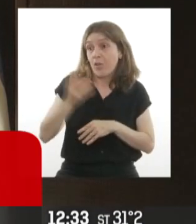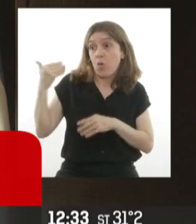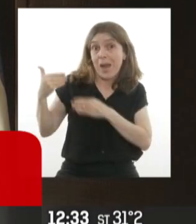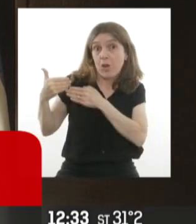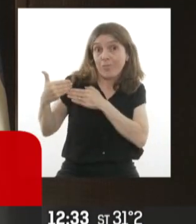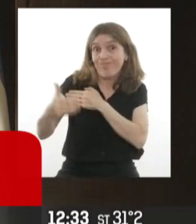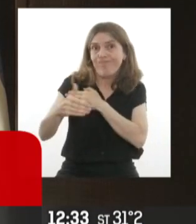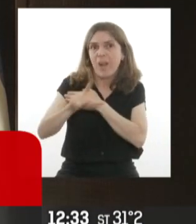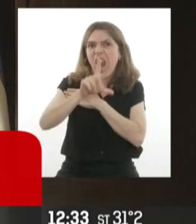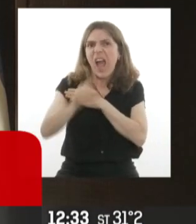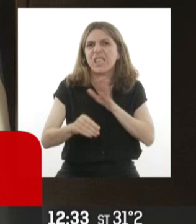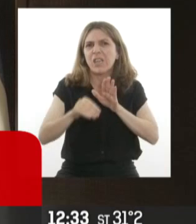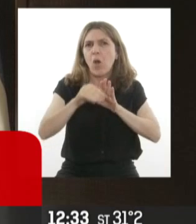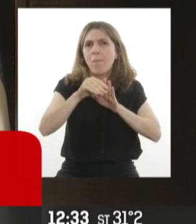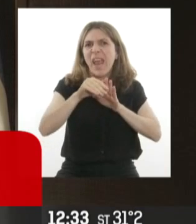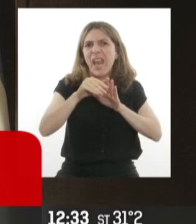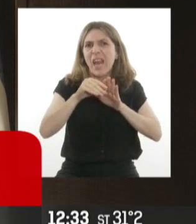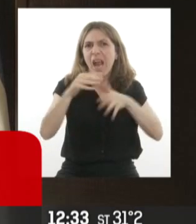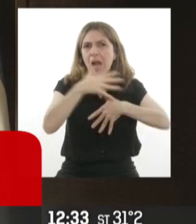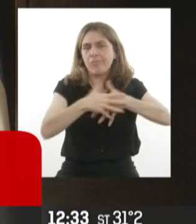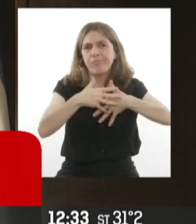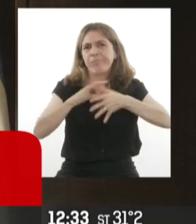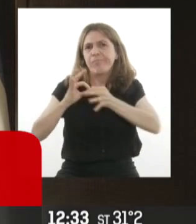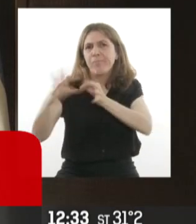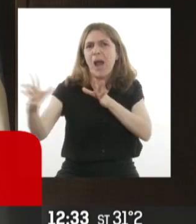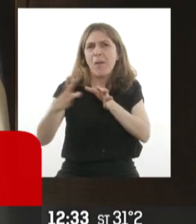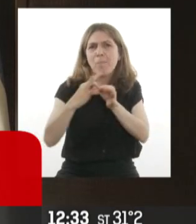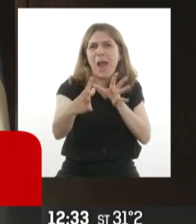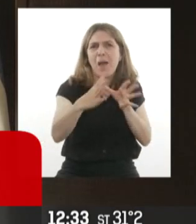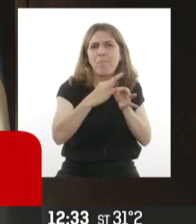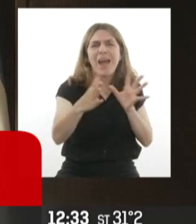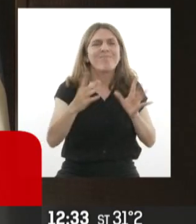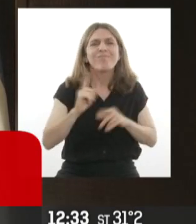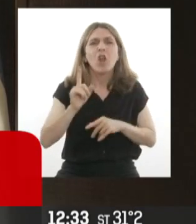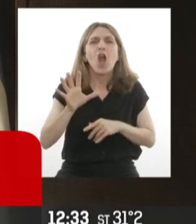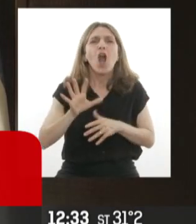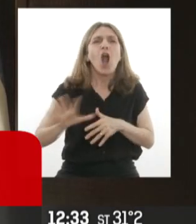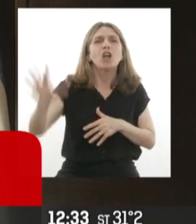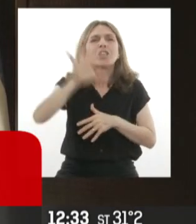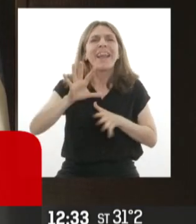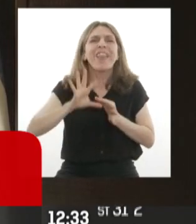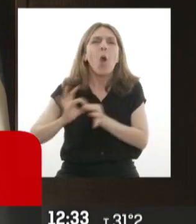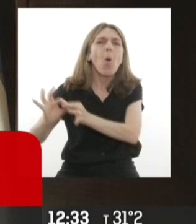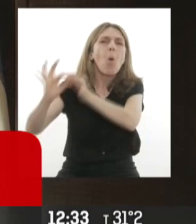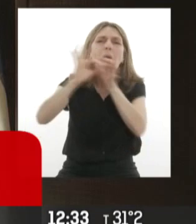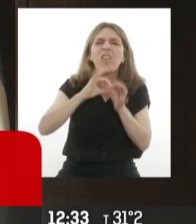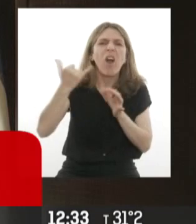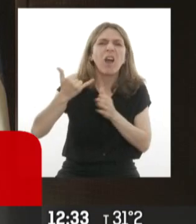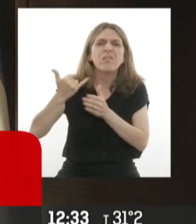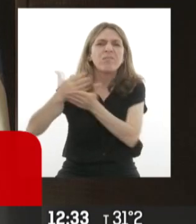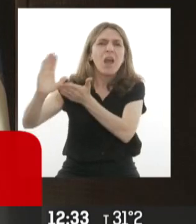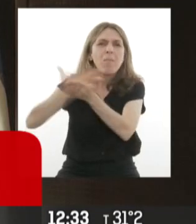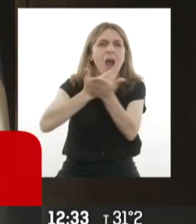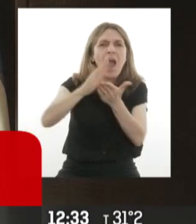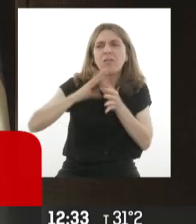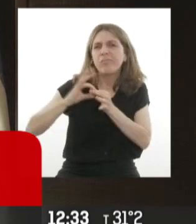América Latina se ha disociado entre sí. Ha dejado de ser un continente unido y se ha dividido. Y se ha dividido